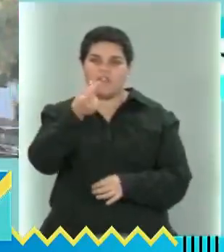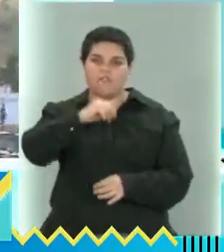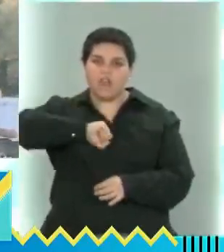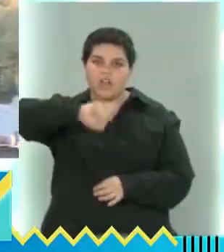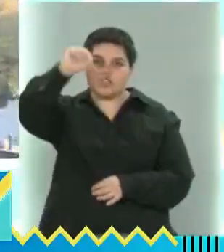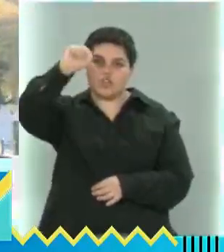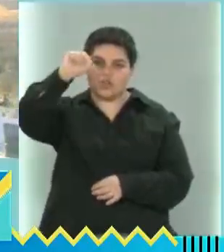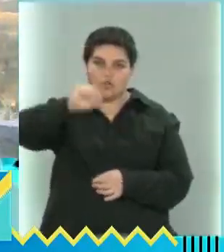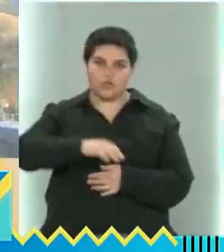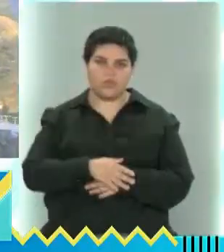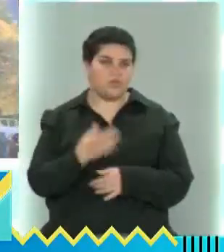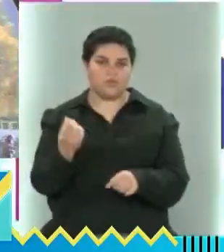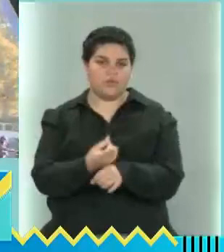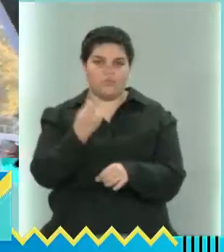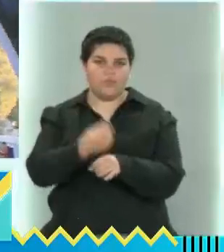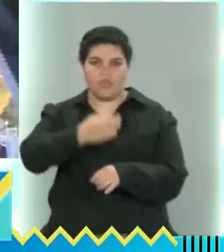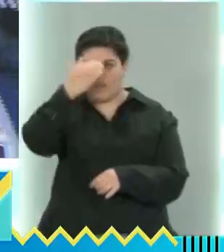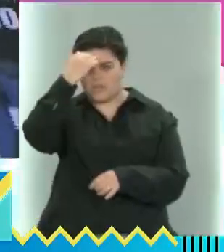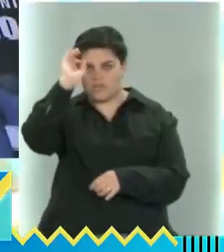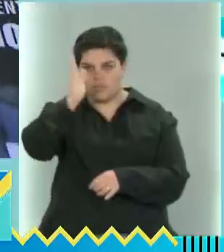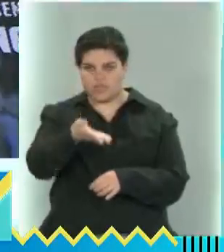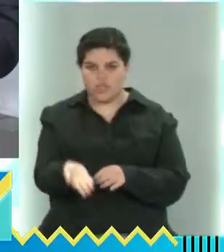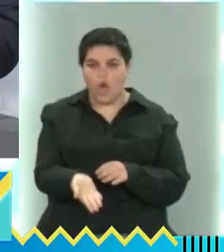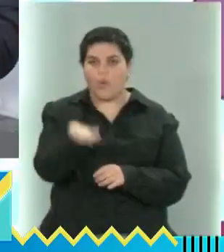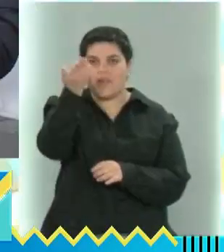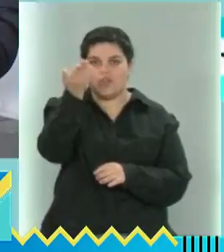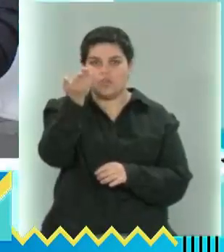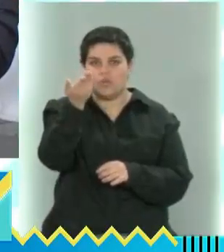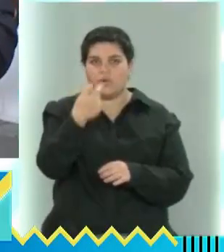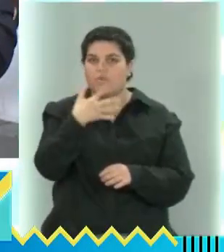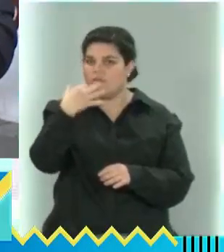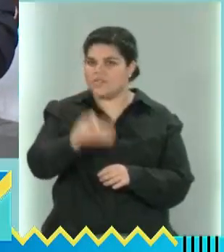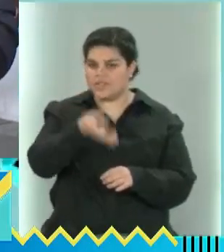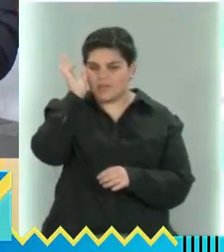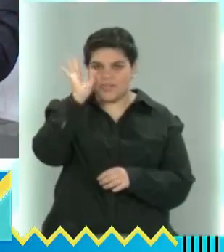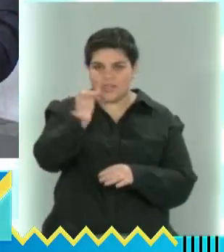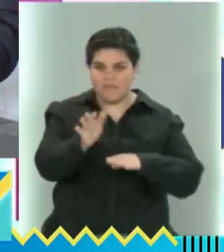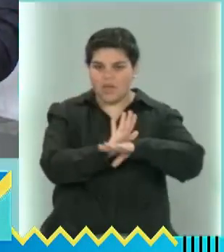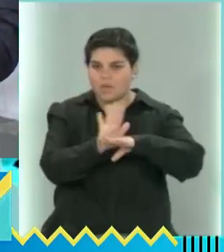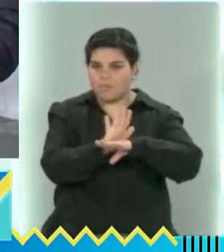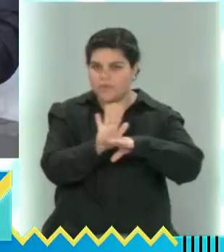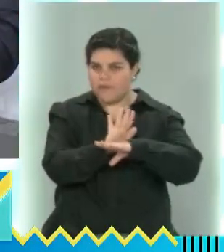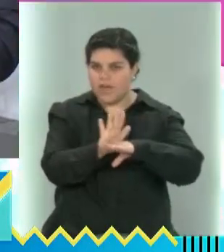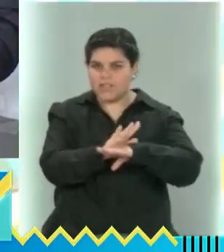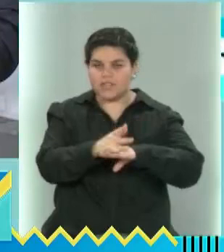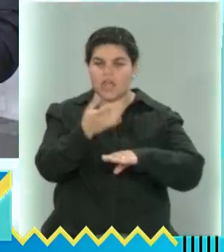un aumento de 15% cuando el piso de la inflación anual calculada por entes oficiales es